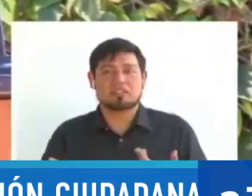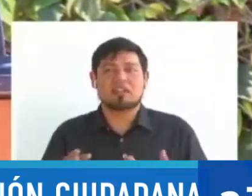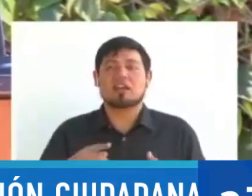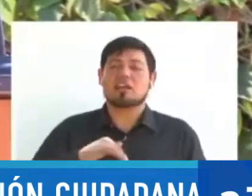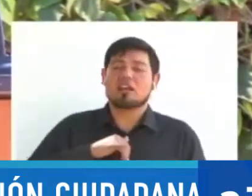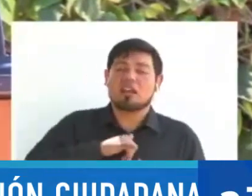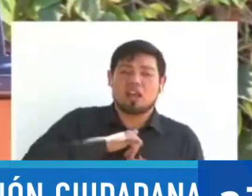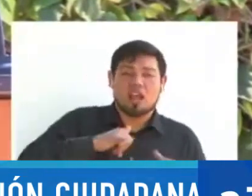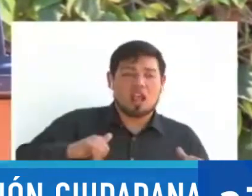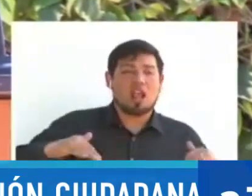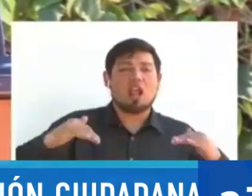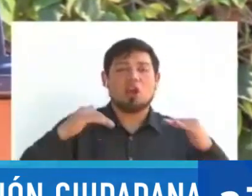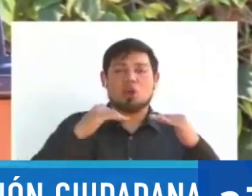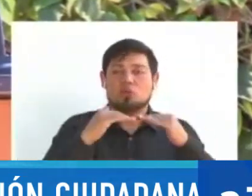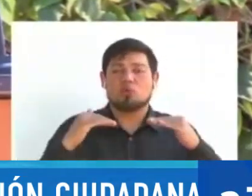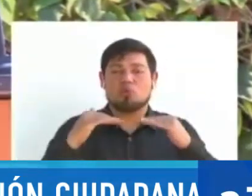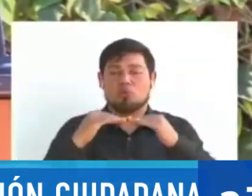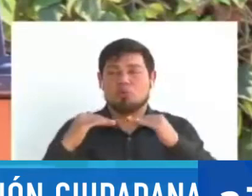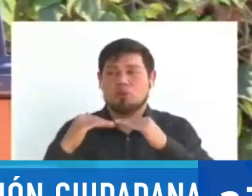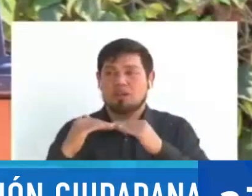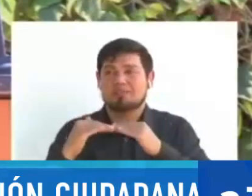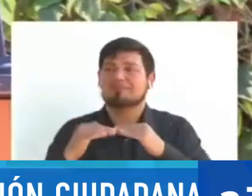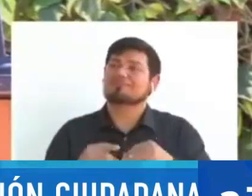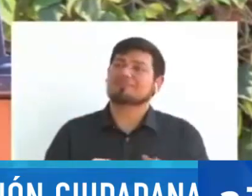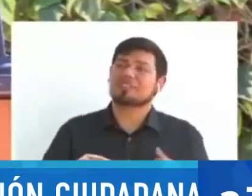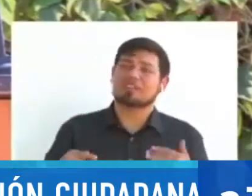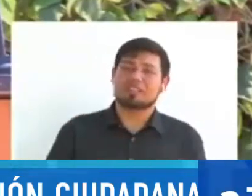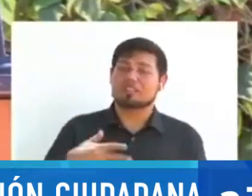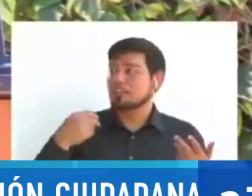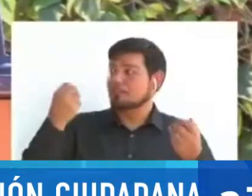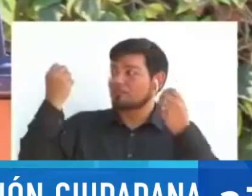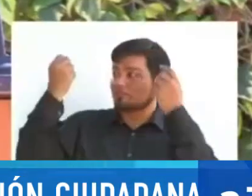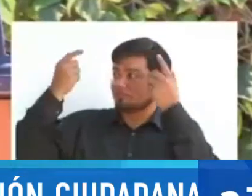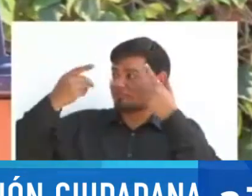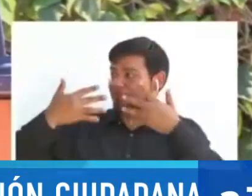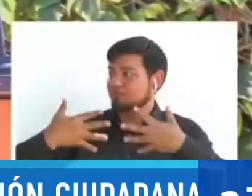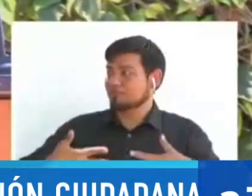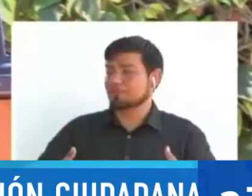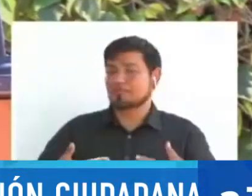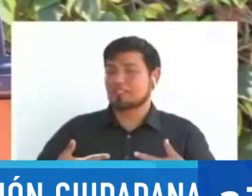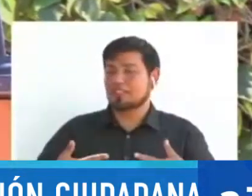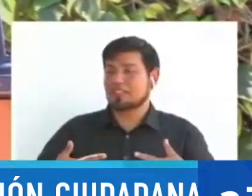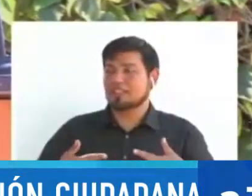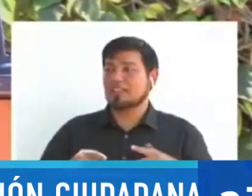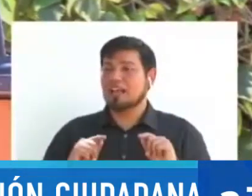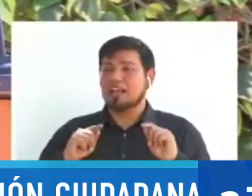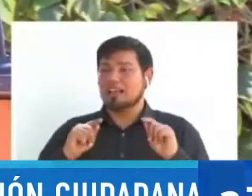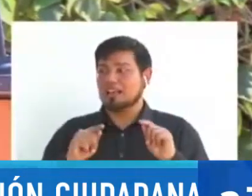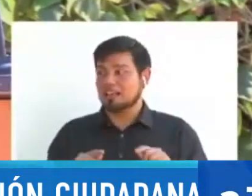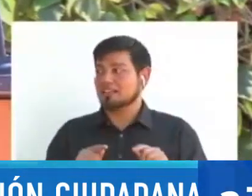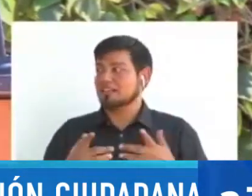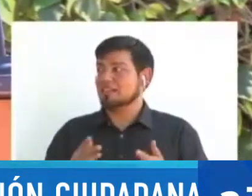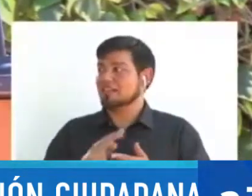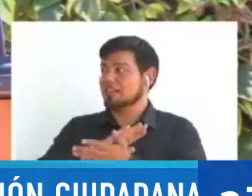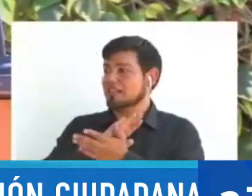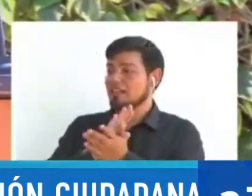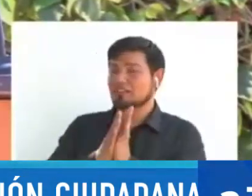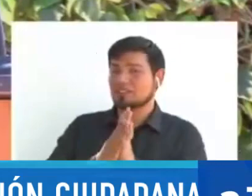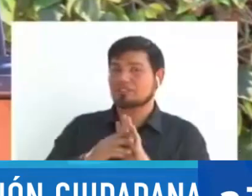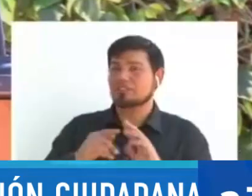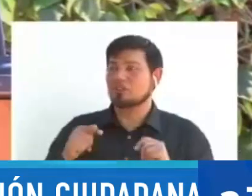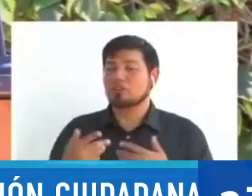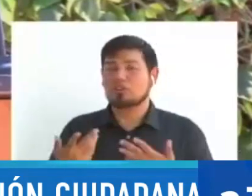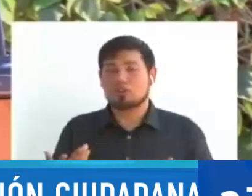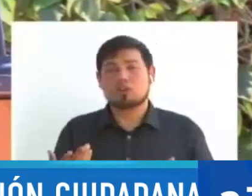comunidad neurodiversa que existe y que somos todos iguales. Así que les invito a abrirse